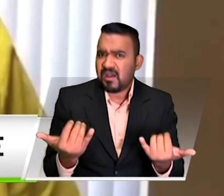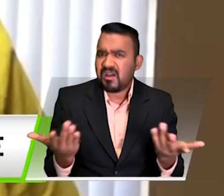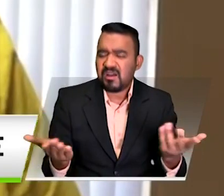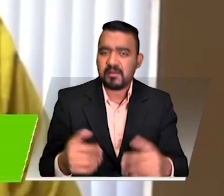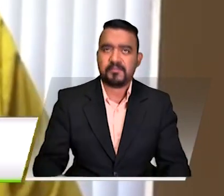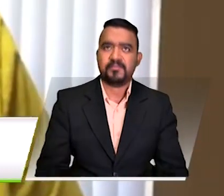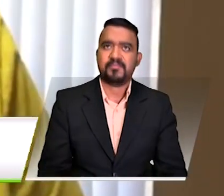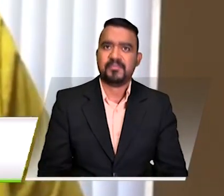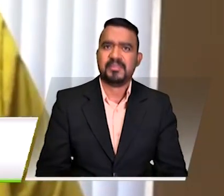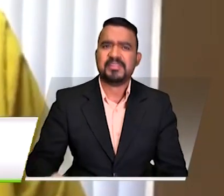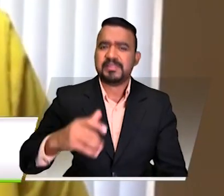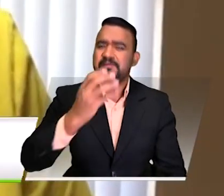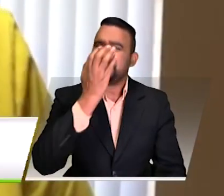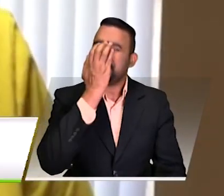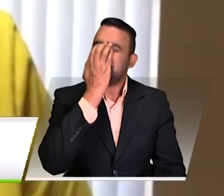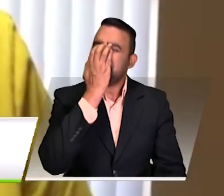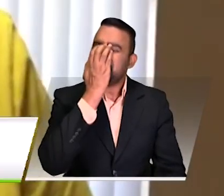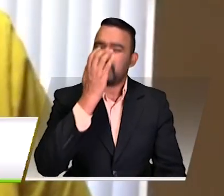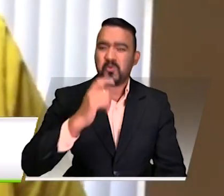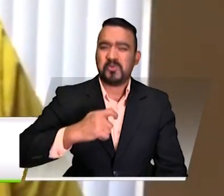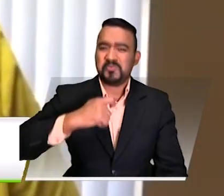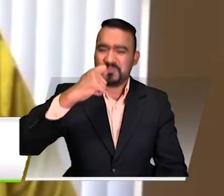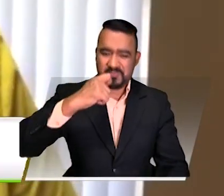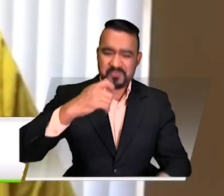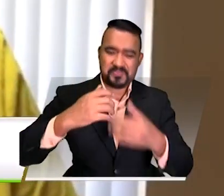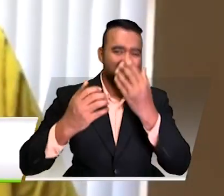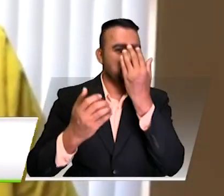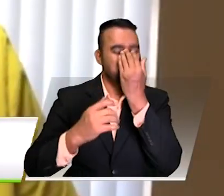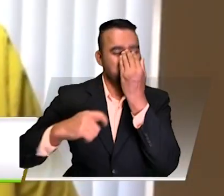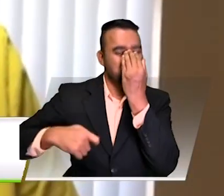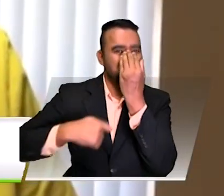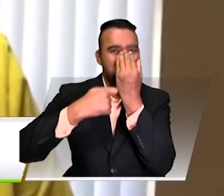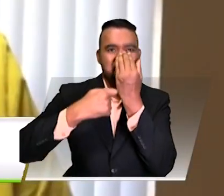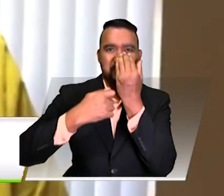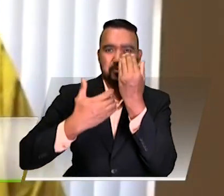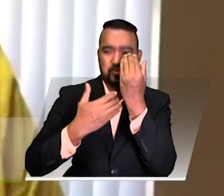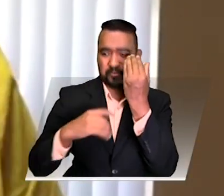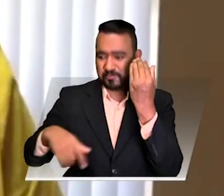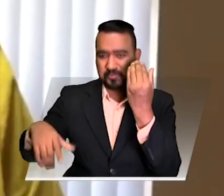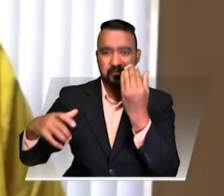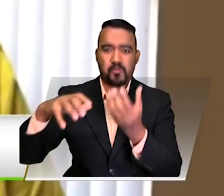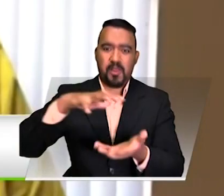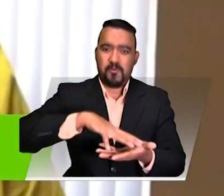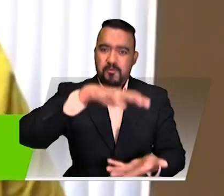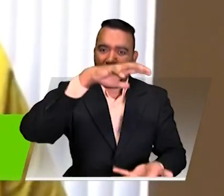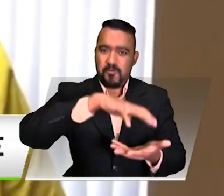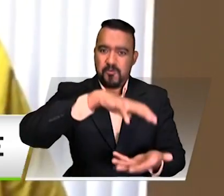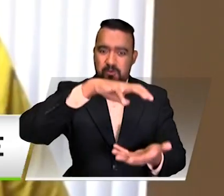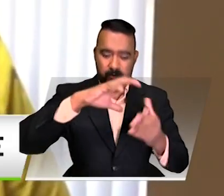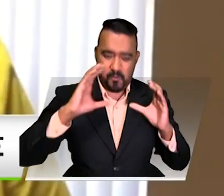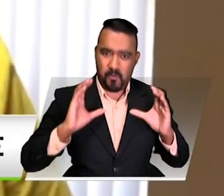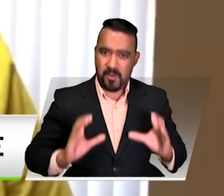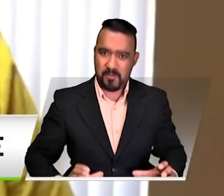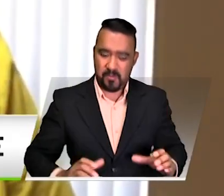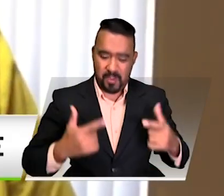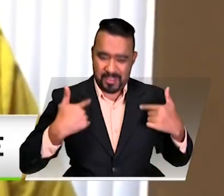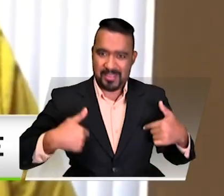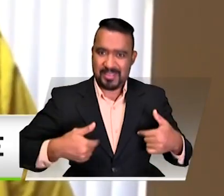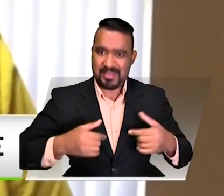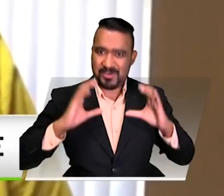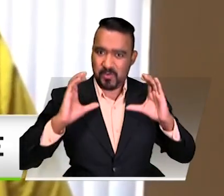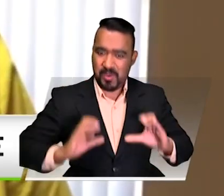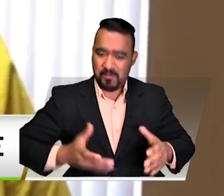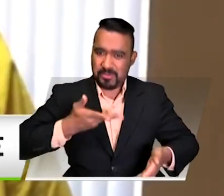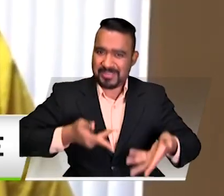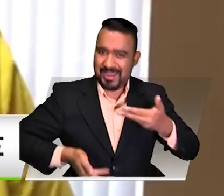ser intubado y conectado a una máquina que se llama ecmo que es la que le oxigena la sangre desafortunadamente